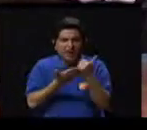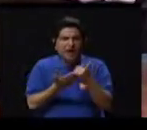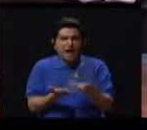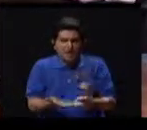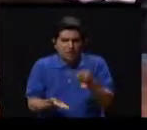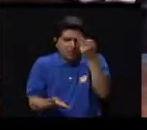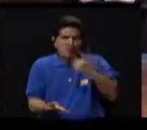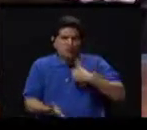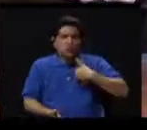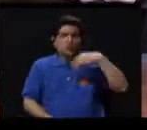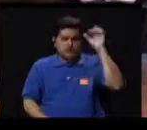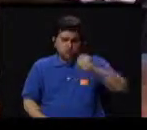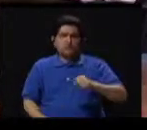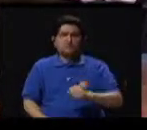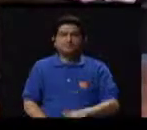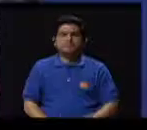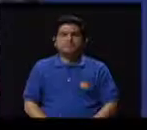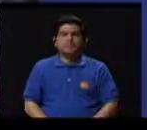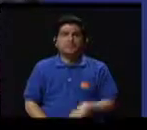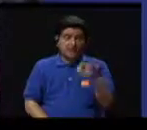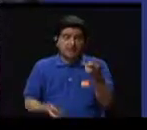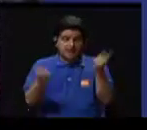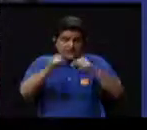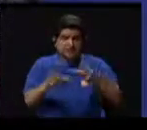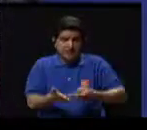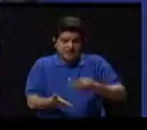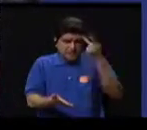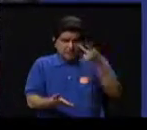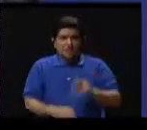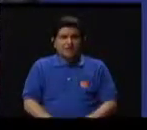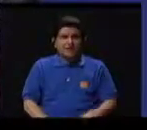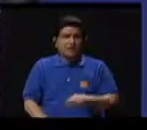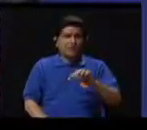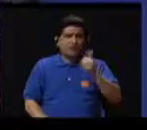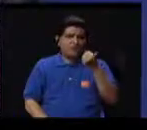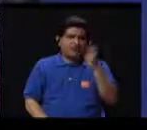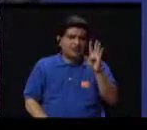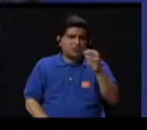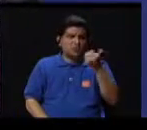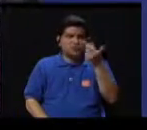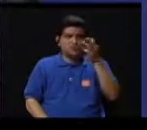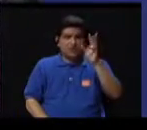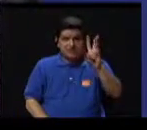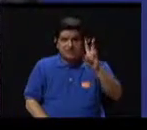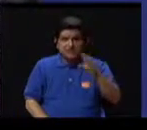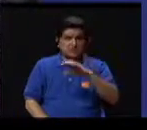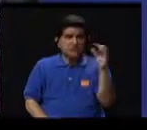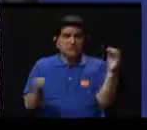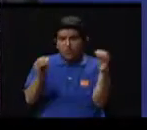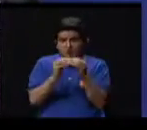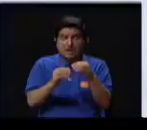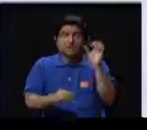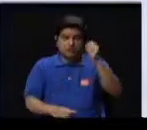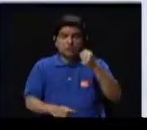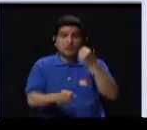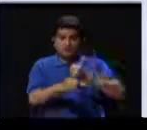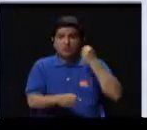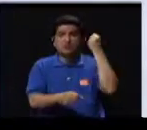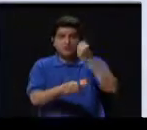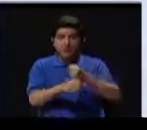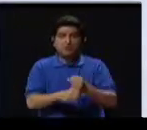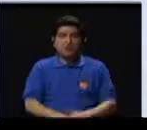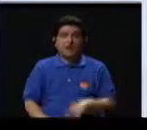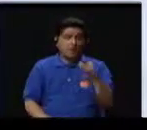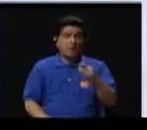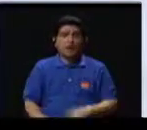la pena. Sí. Ah, por supuesto. Y en este caso, ¿valía la pena hacer 14 minutos o 16? O más, si era un trabajo con